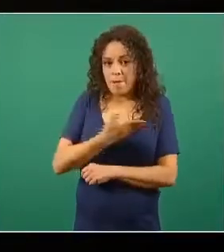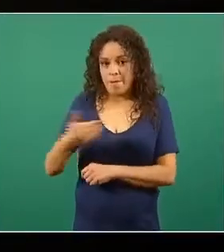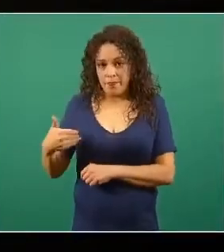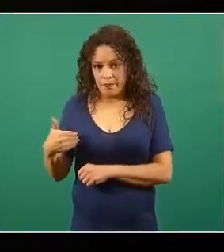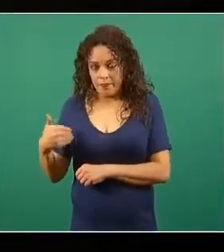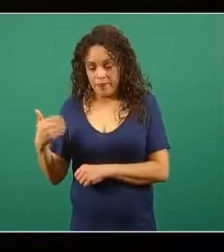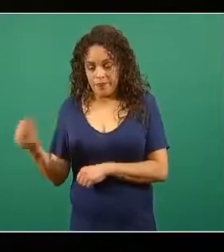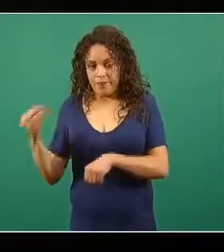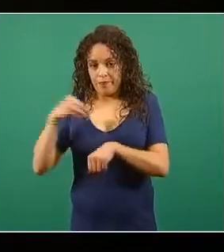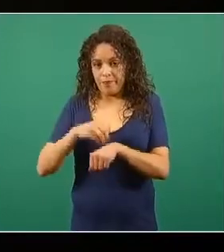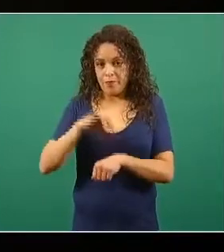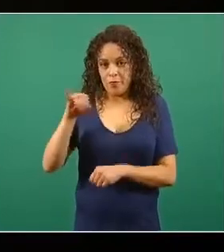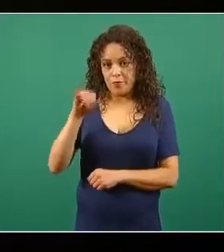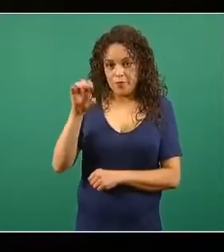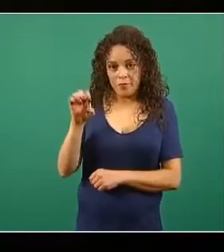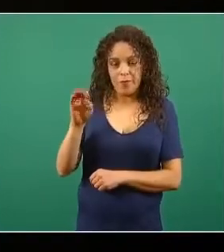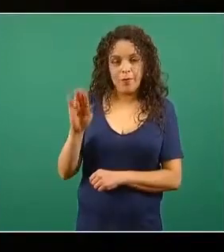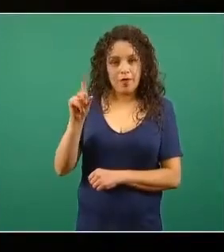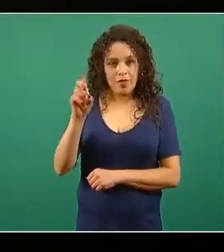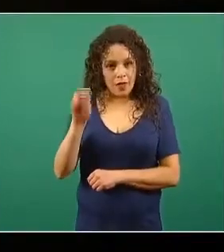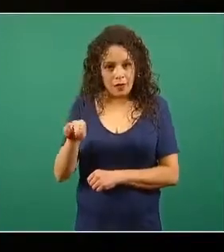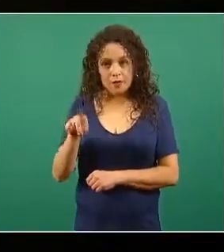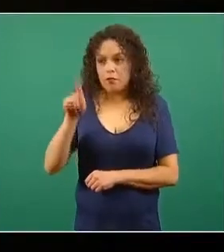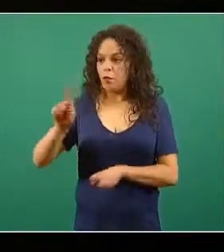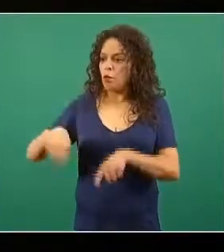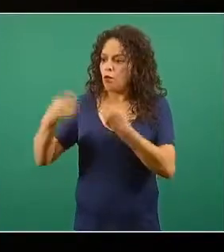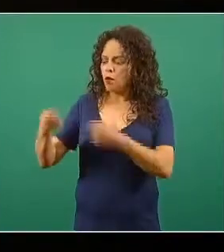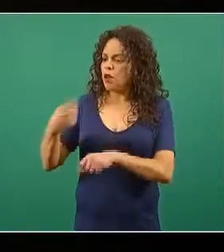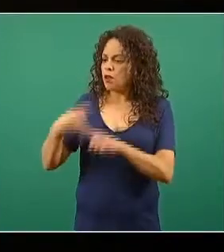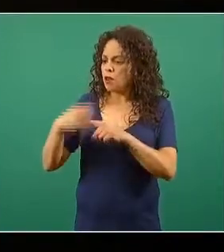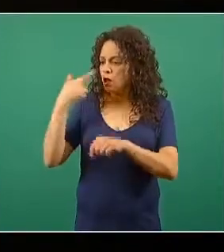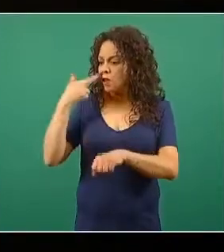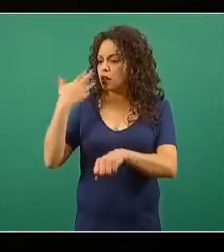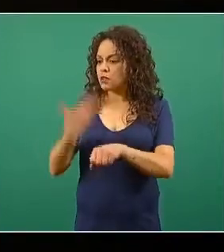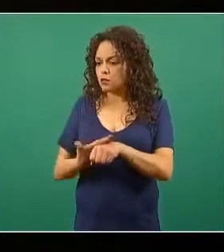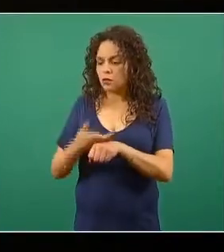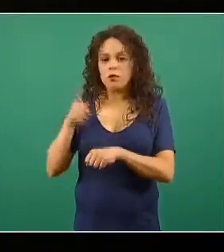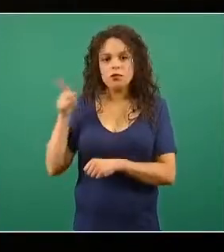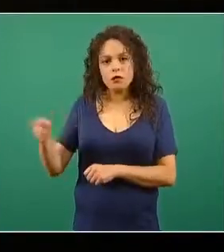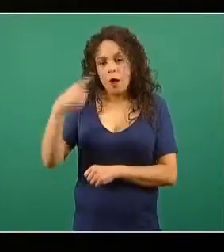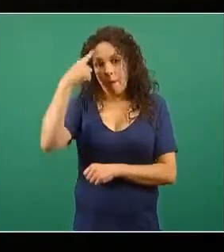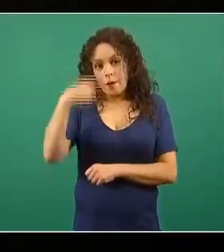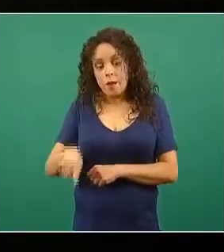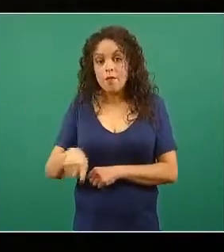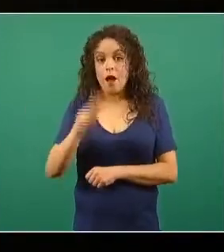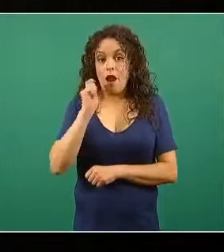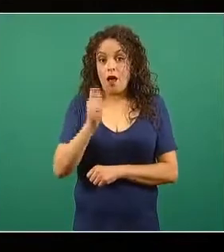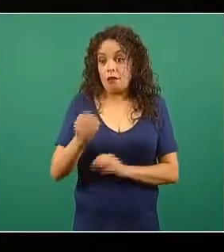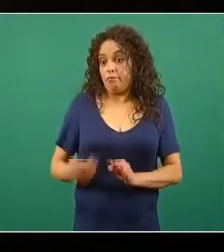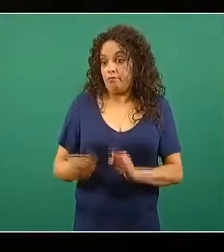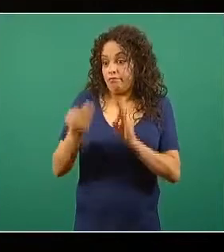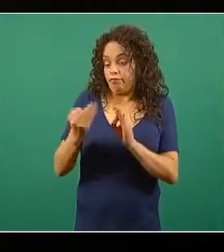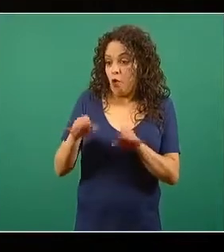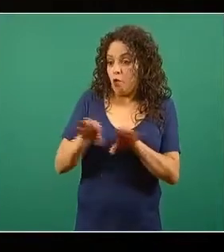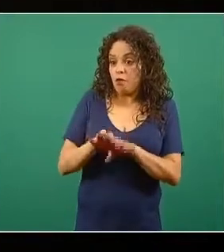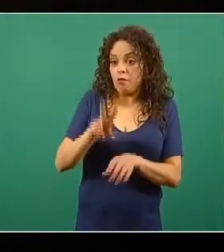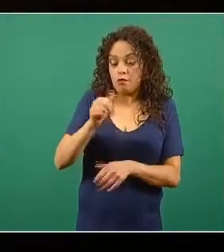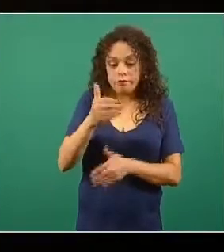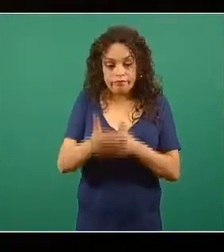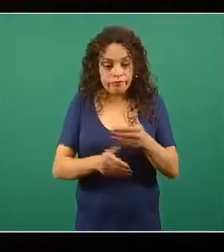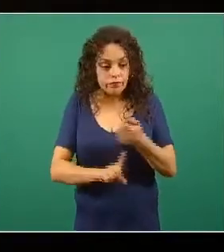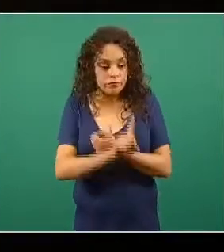doctor Fauci como responsable de enfrentar la situación del COVID y